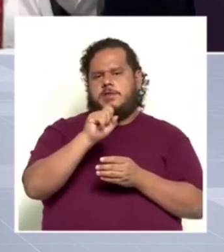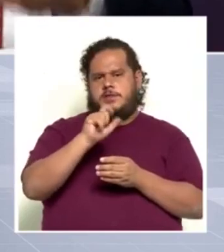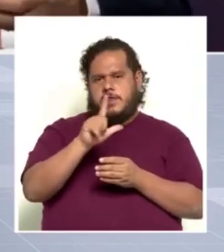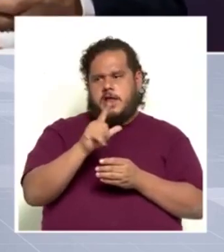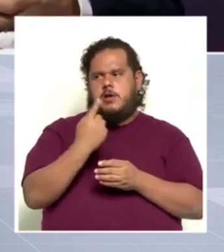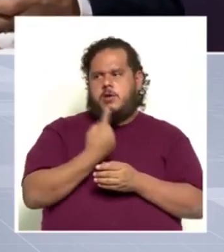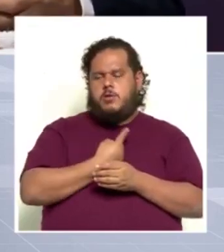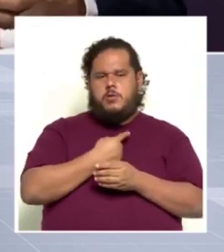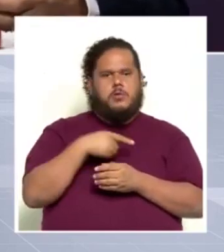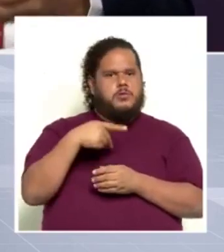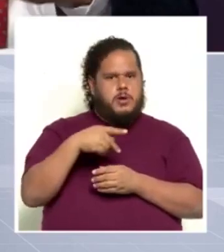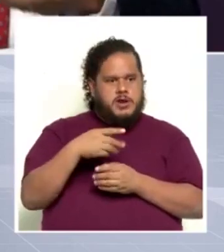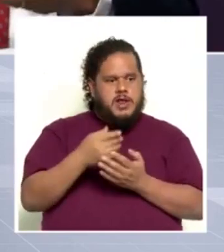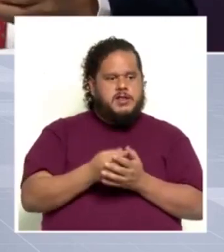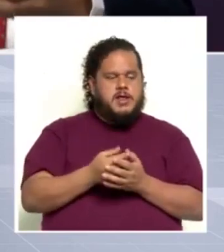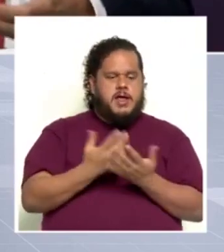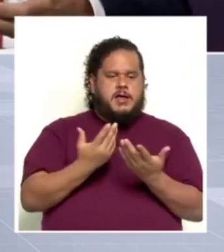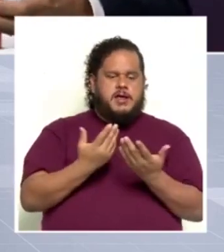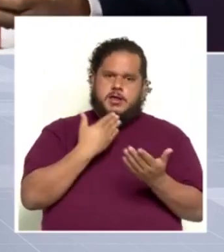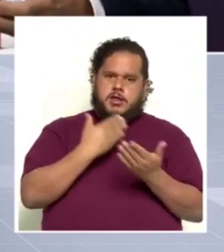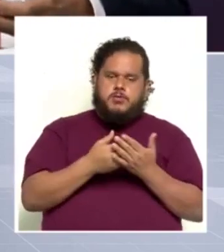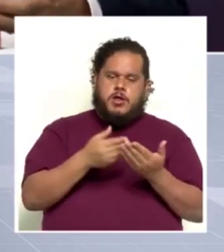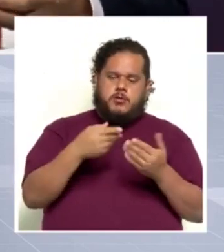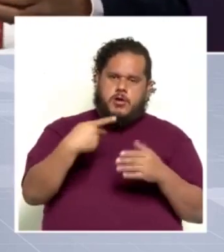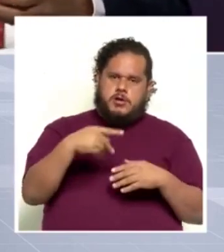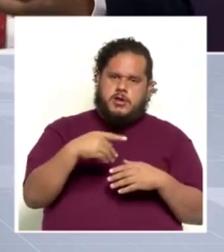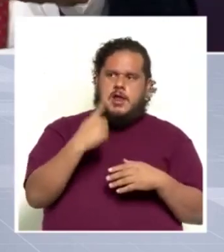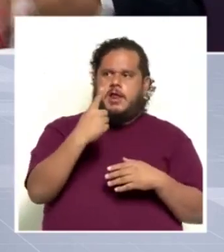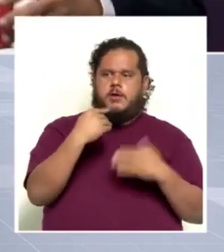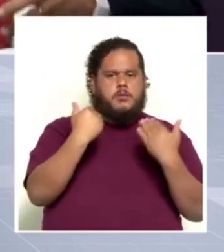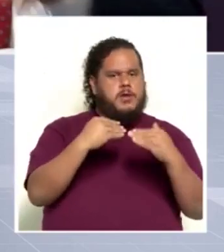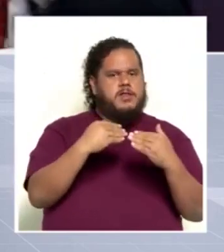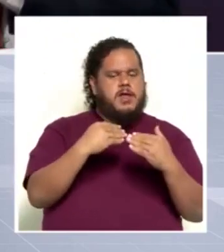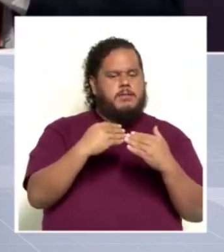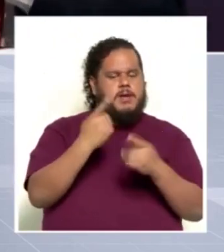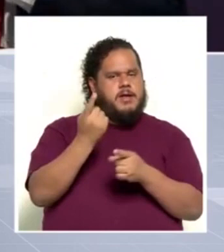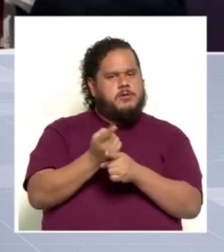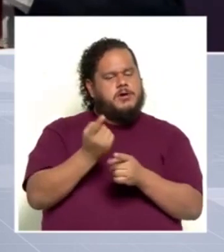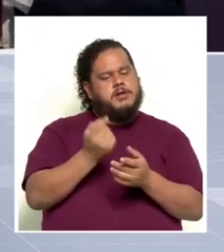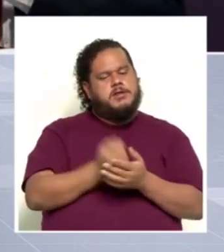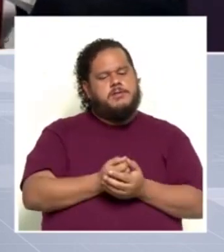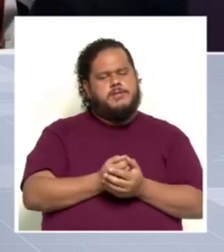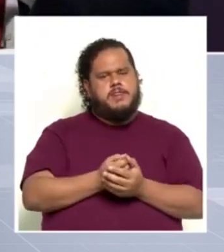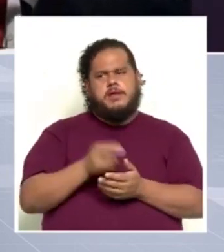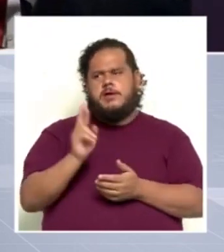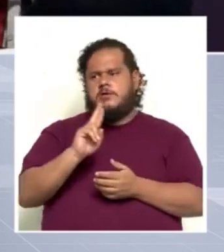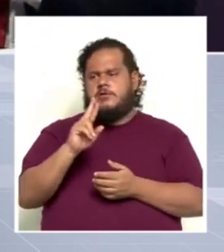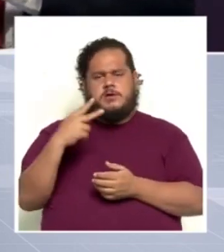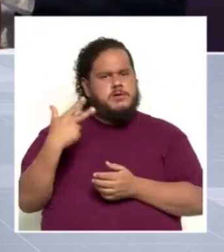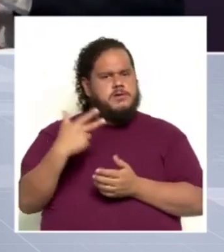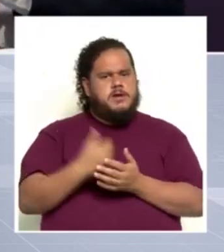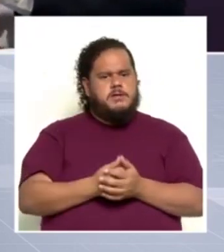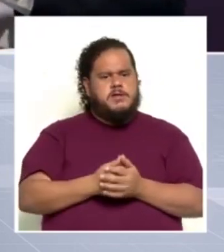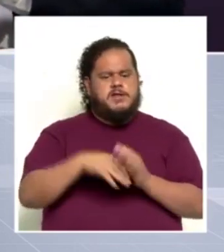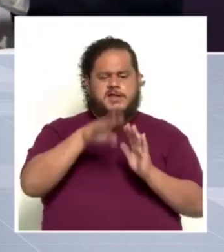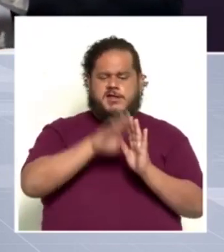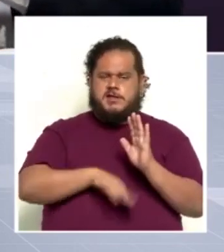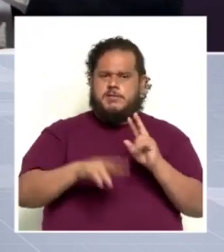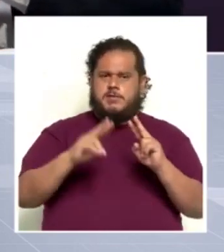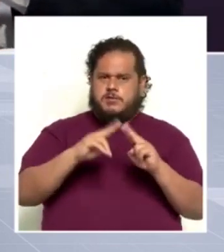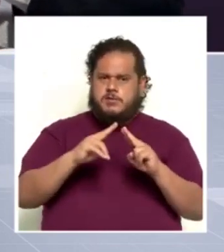y conviene arriesgar en una etapa determinada. Rodrigo Chávez es menos